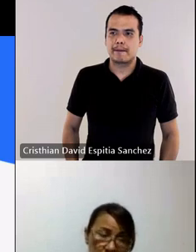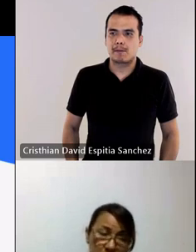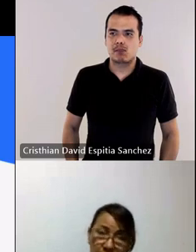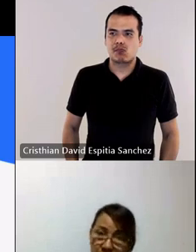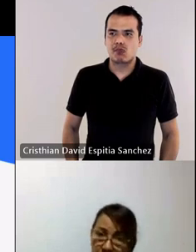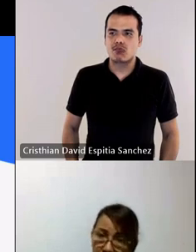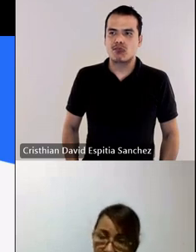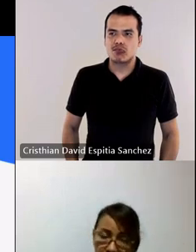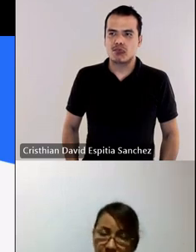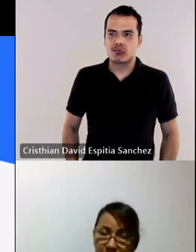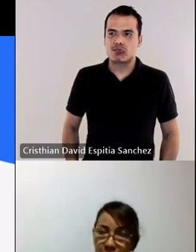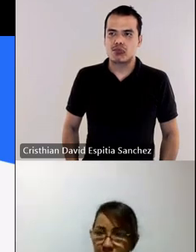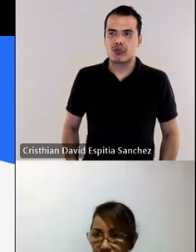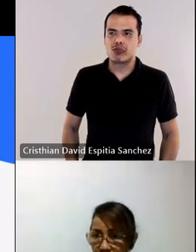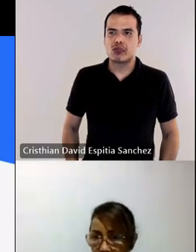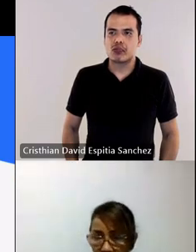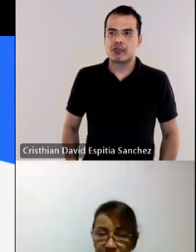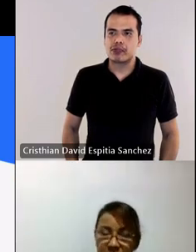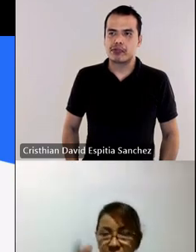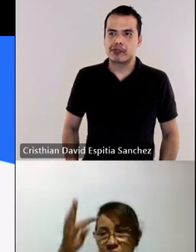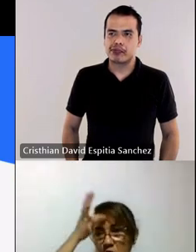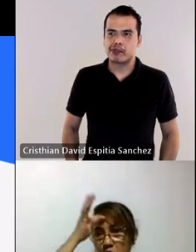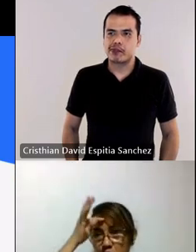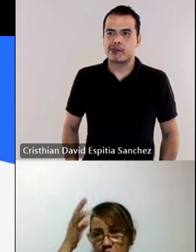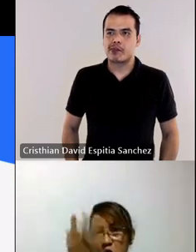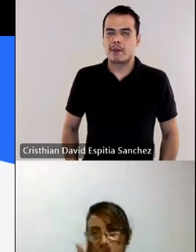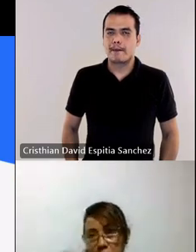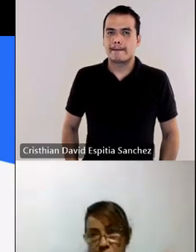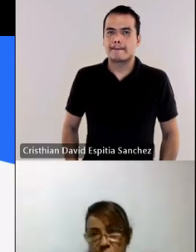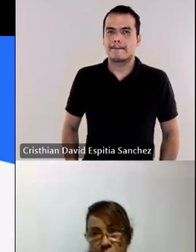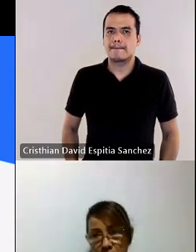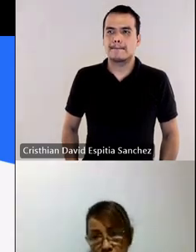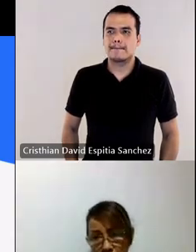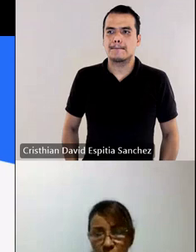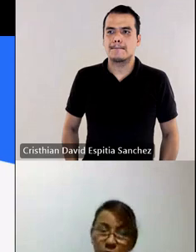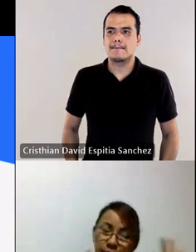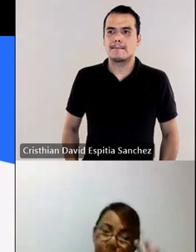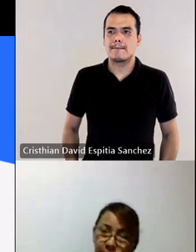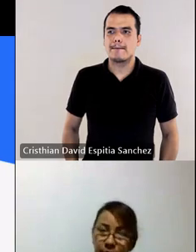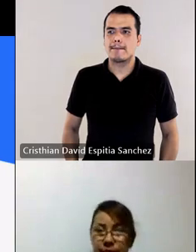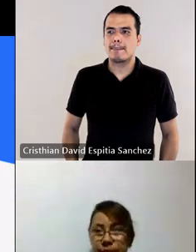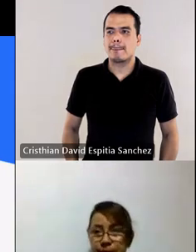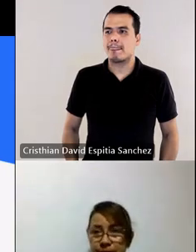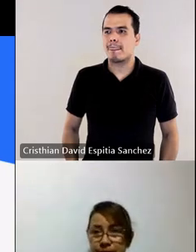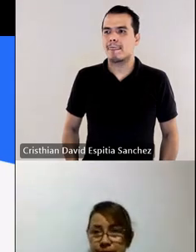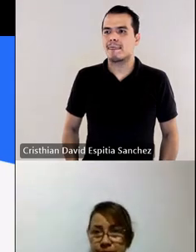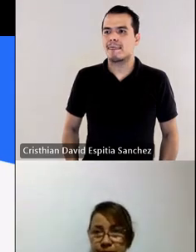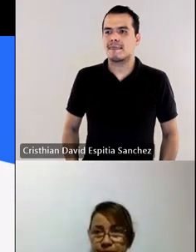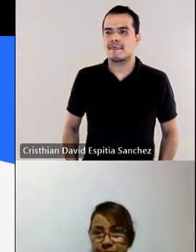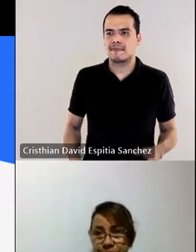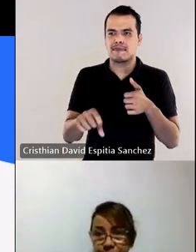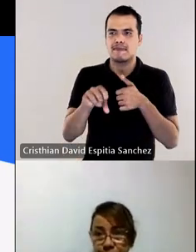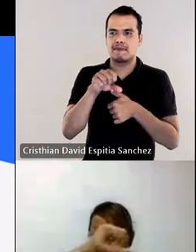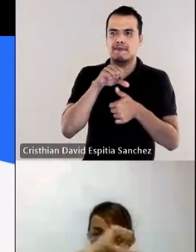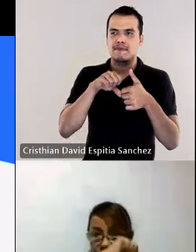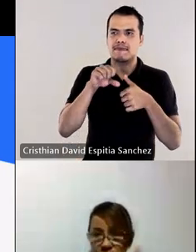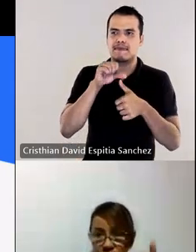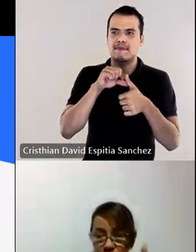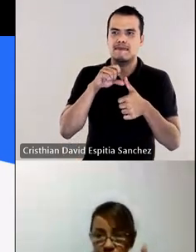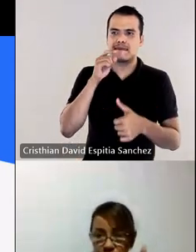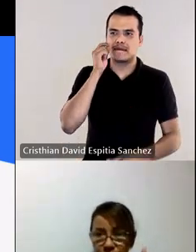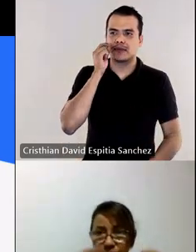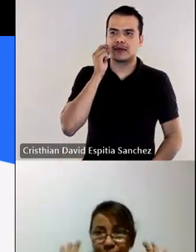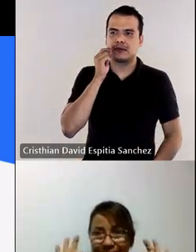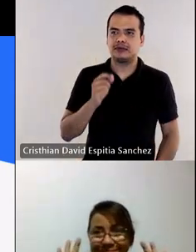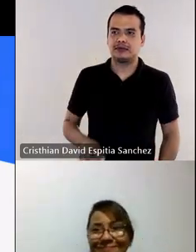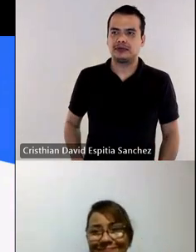Moverlo cuando sea solamente necesario. Deben ser movimientos entre los brigadistas totalmente coordinados. Tienen que estar muy concentrados en lo que